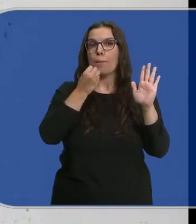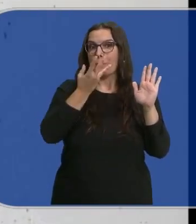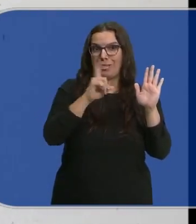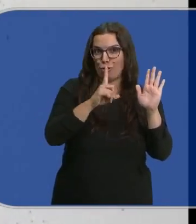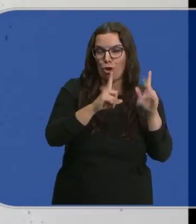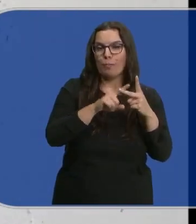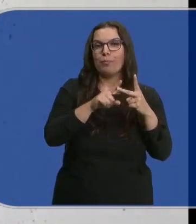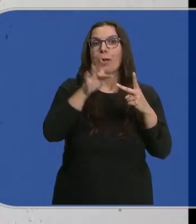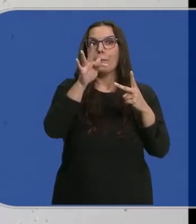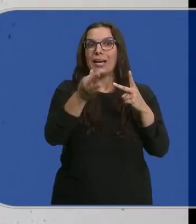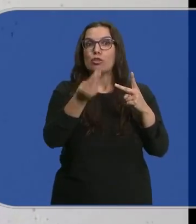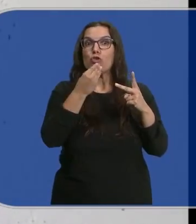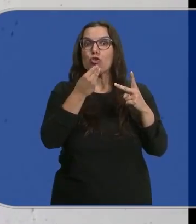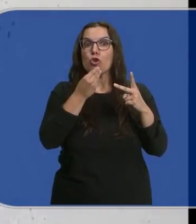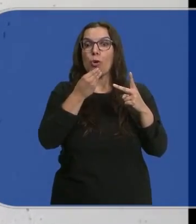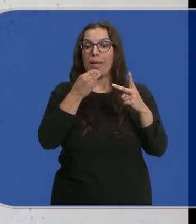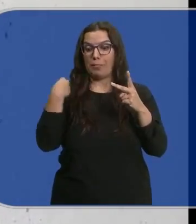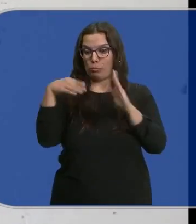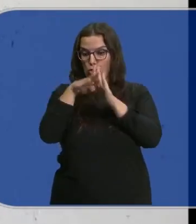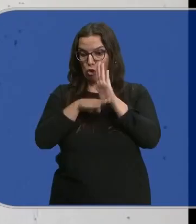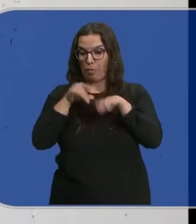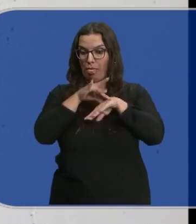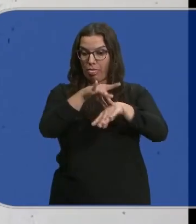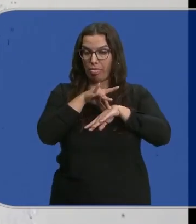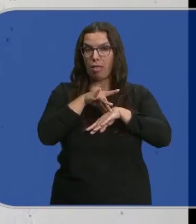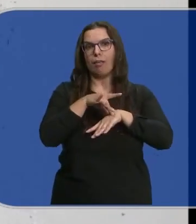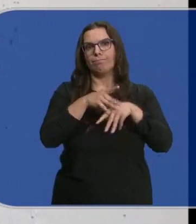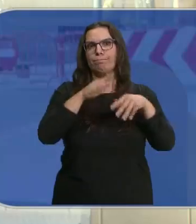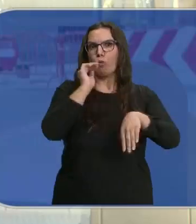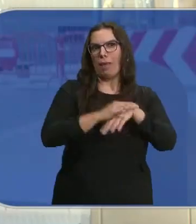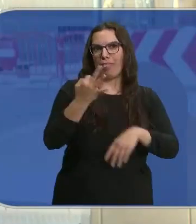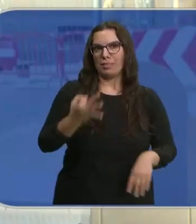instrucciones de consumo que nos da el fabricante.